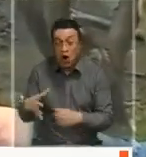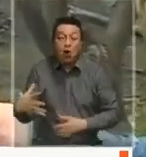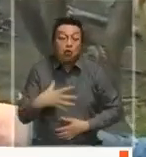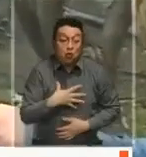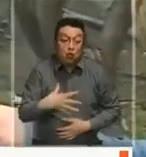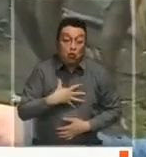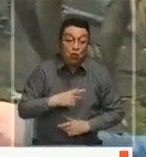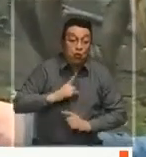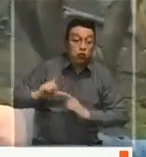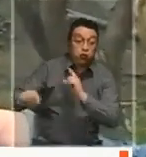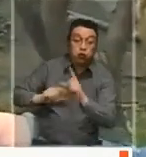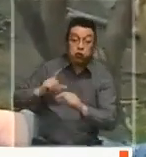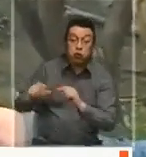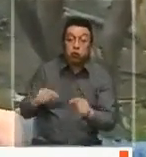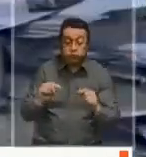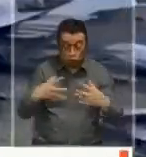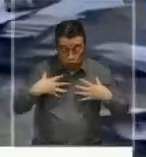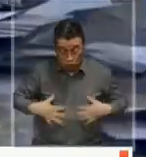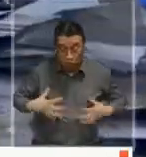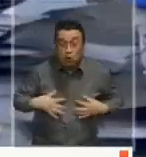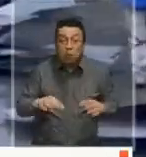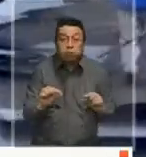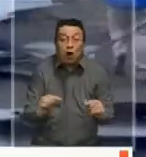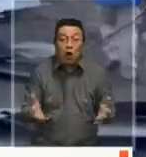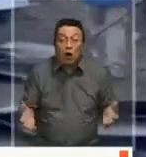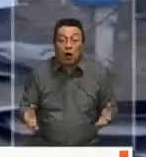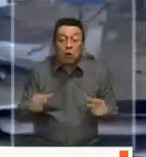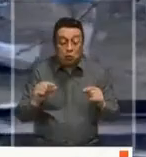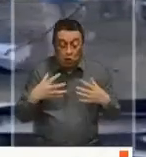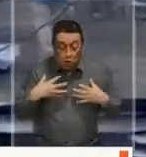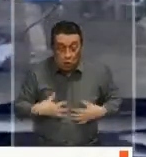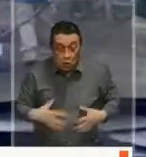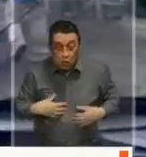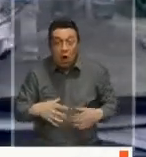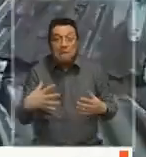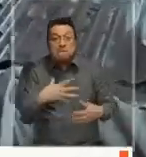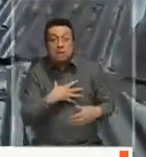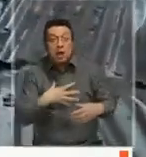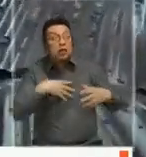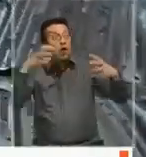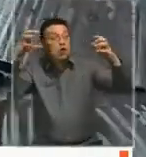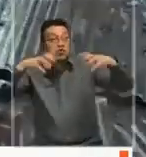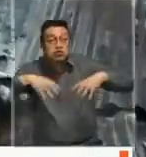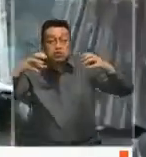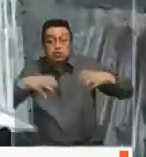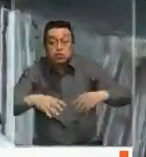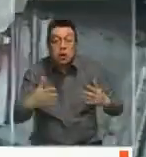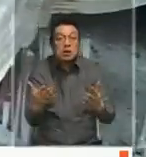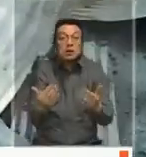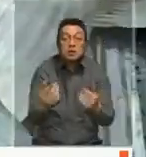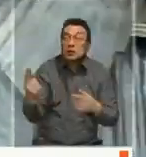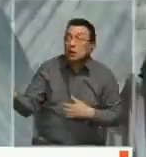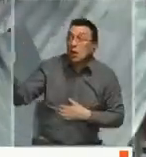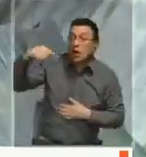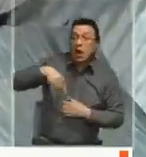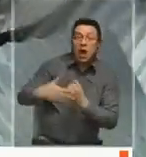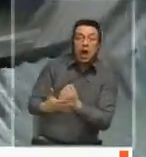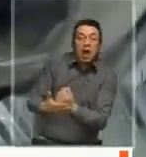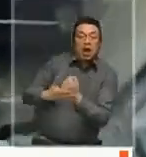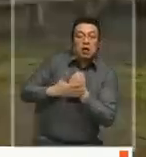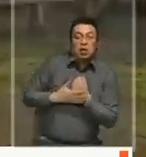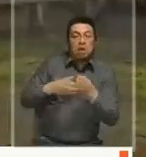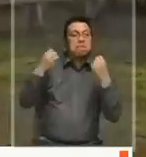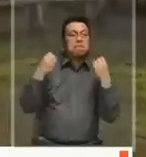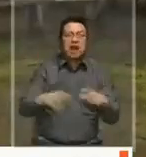asustado y con poca ropa. Con poca ropa, enfrentando el miedo y la lluvia, esperaron que llegaran a ayudarlos. Todo se